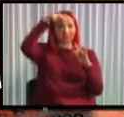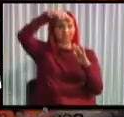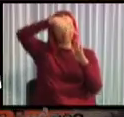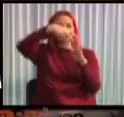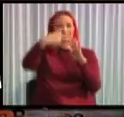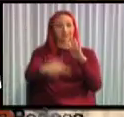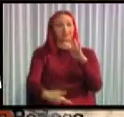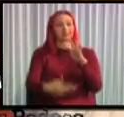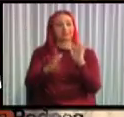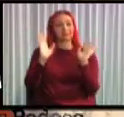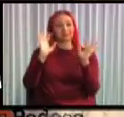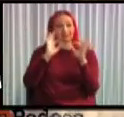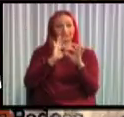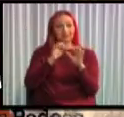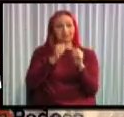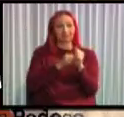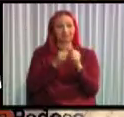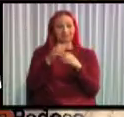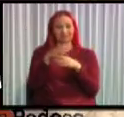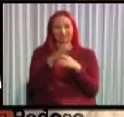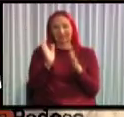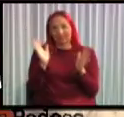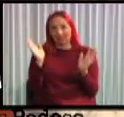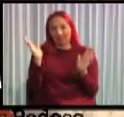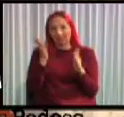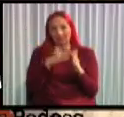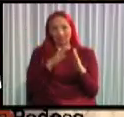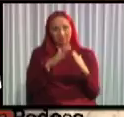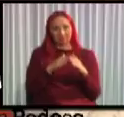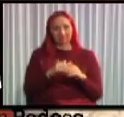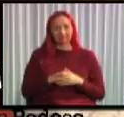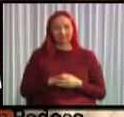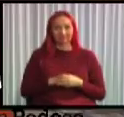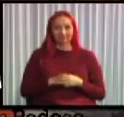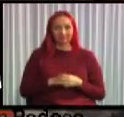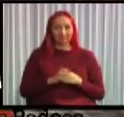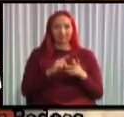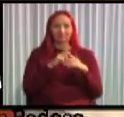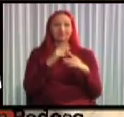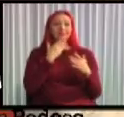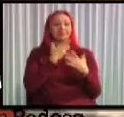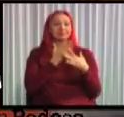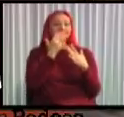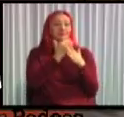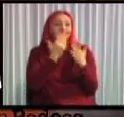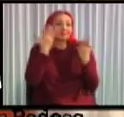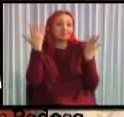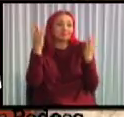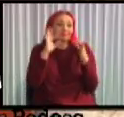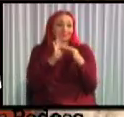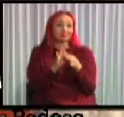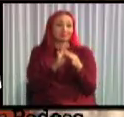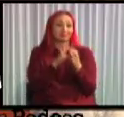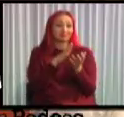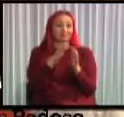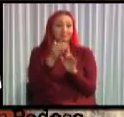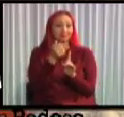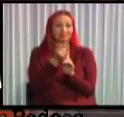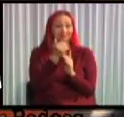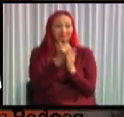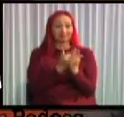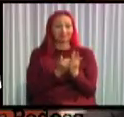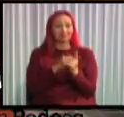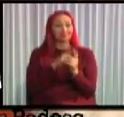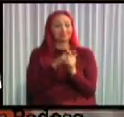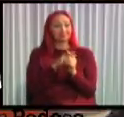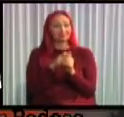y fuimos ahora en una sala de alguna casa. Pero era prácticamente era eso,